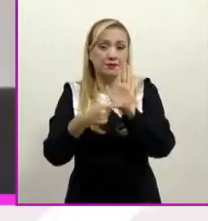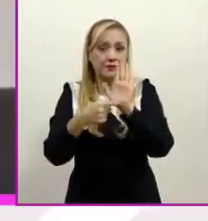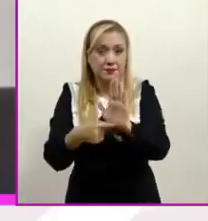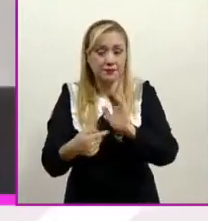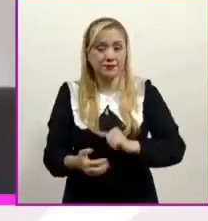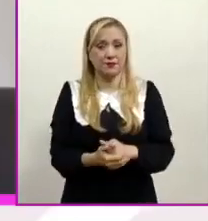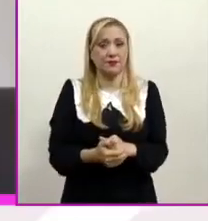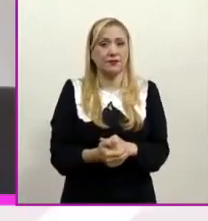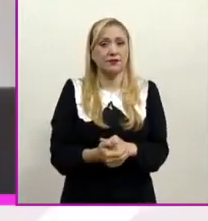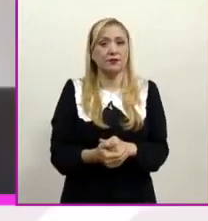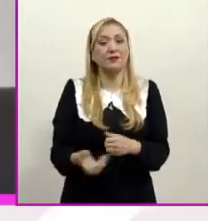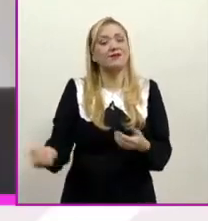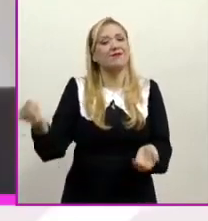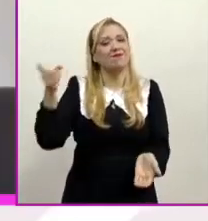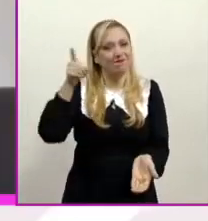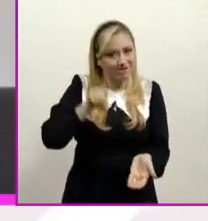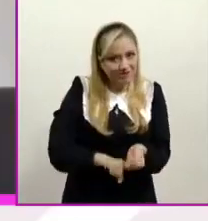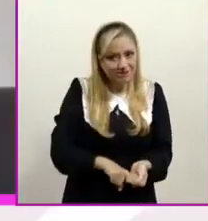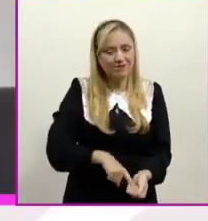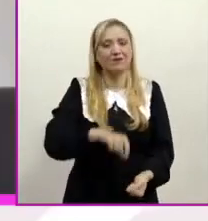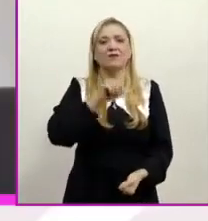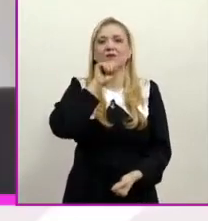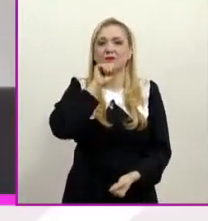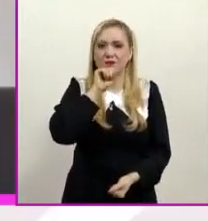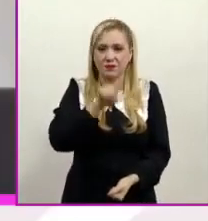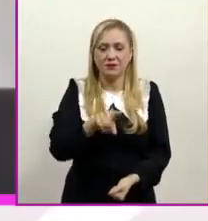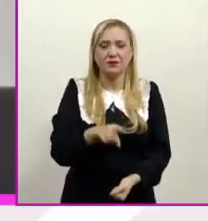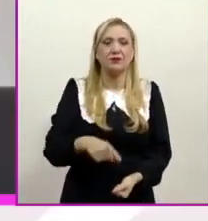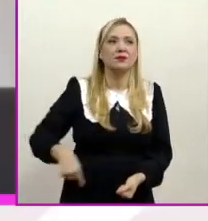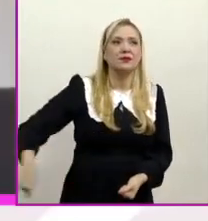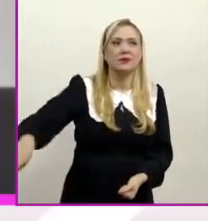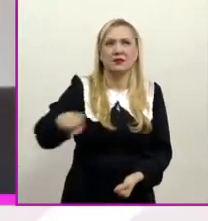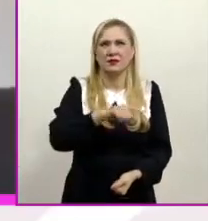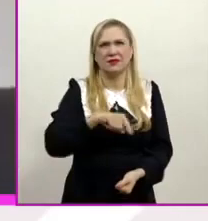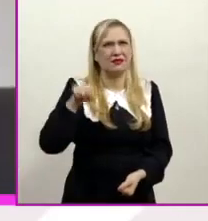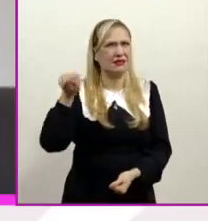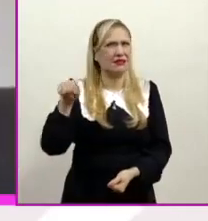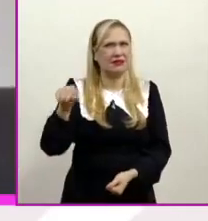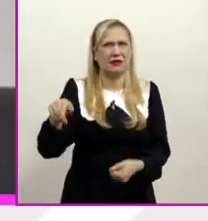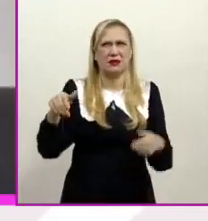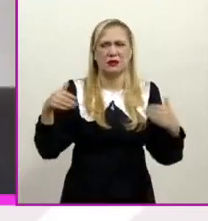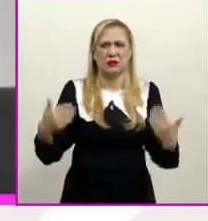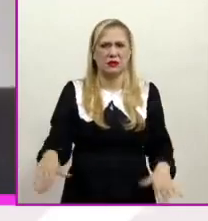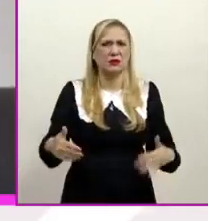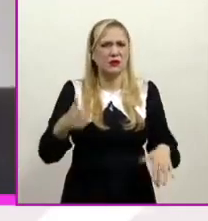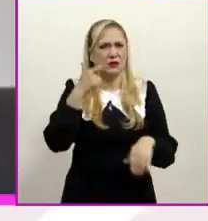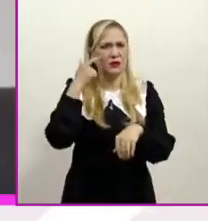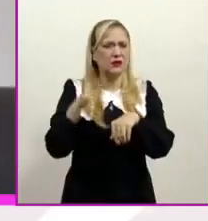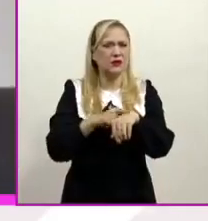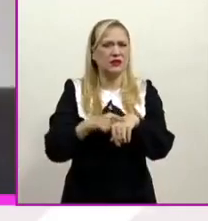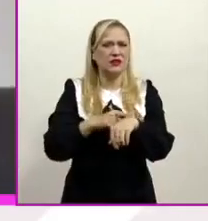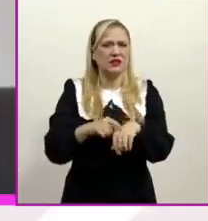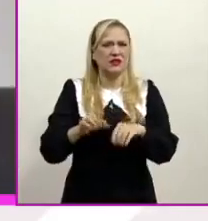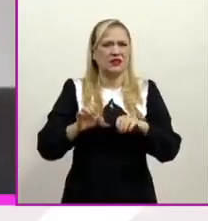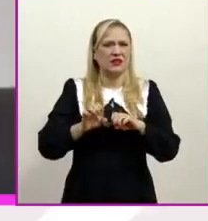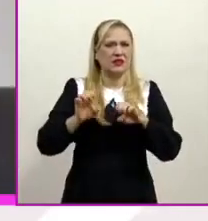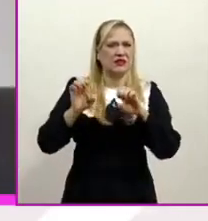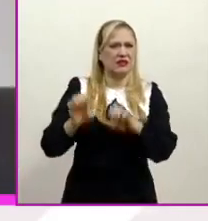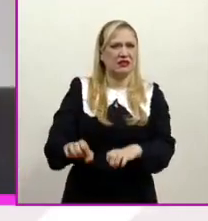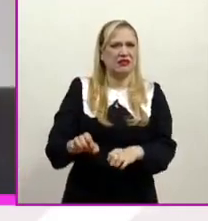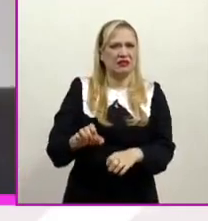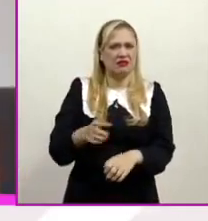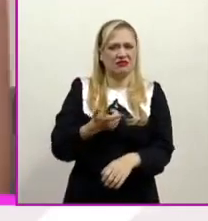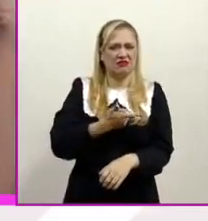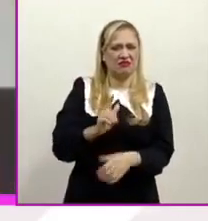racismo internalizado, ¿no? Uno de los grandes promotores del racismo internalizado que vivimos los